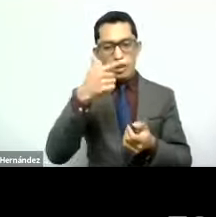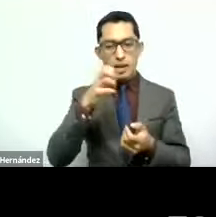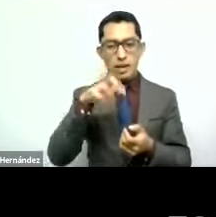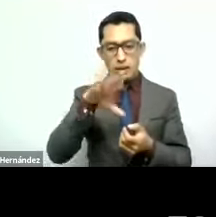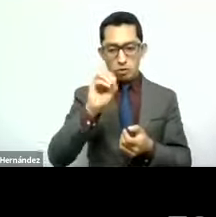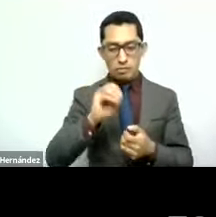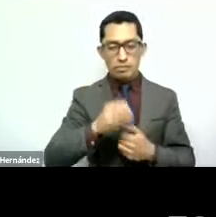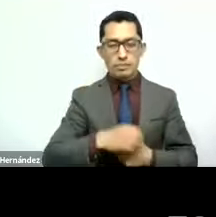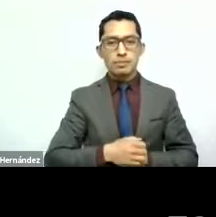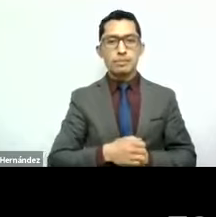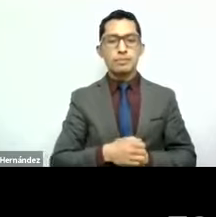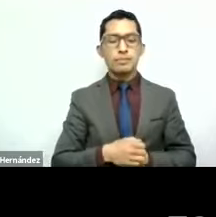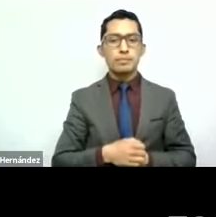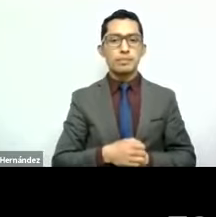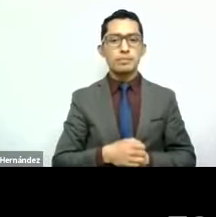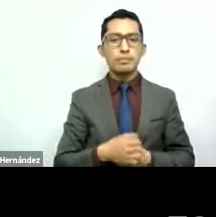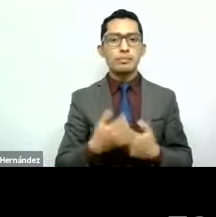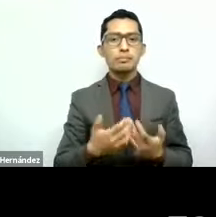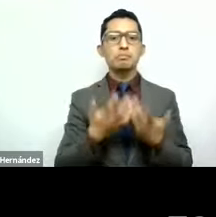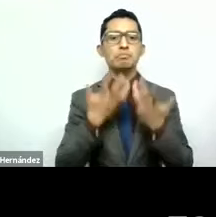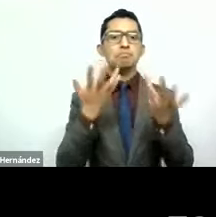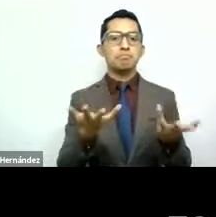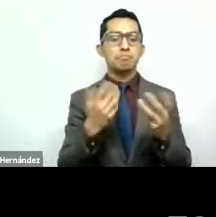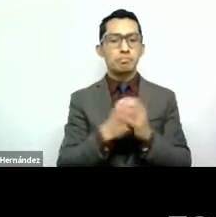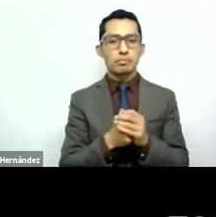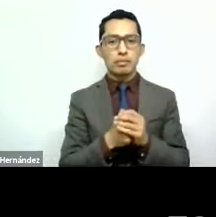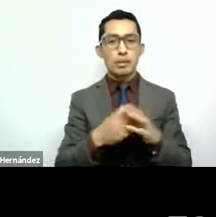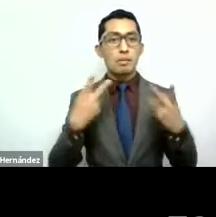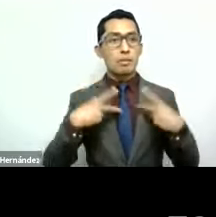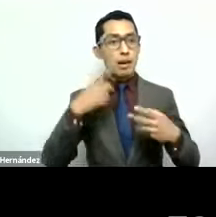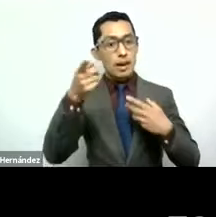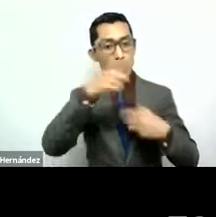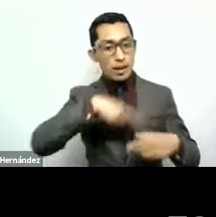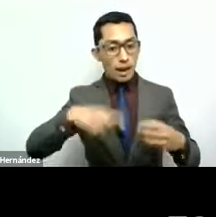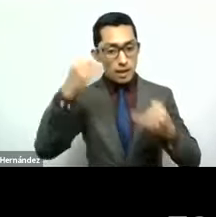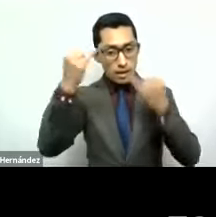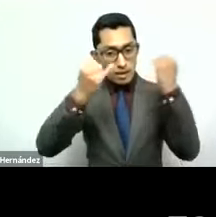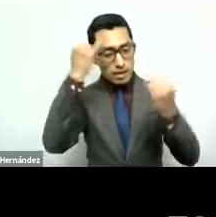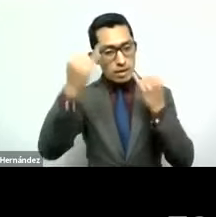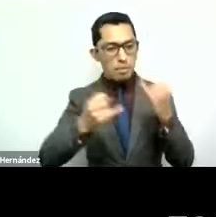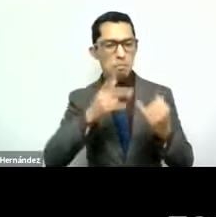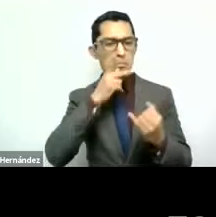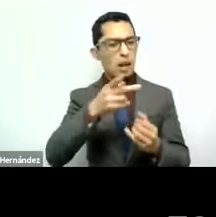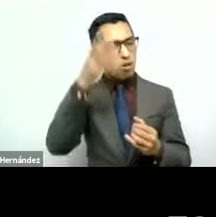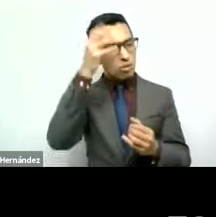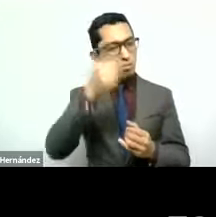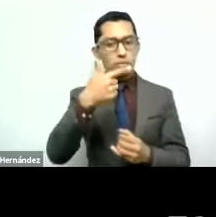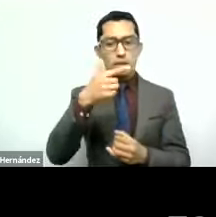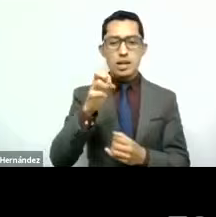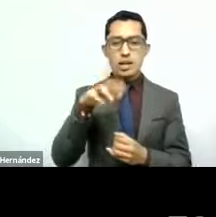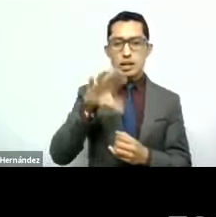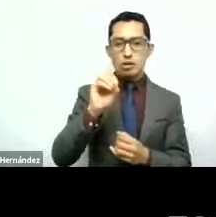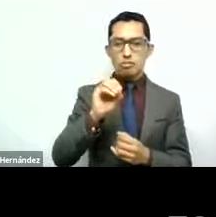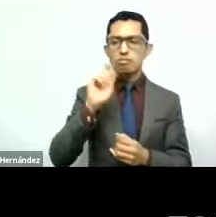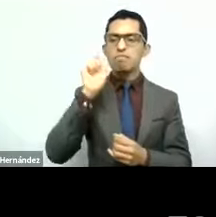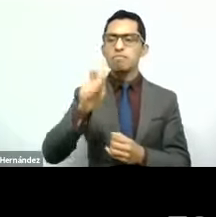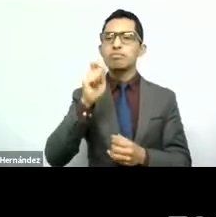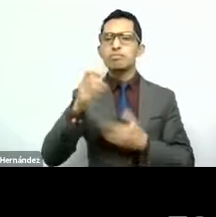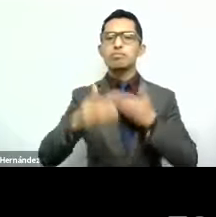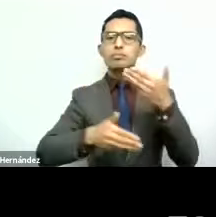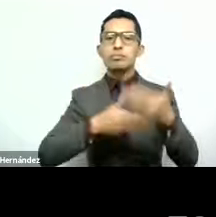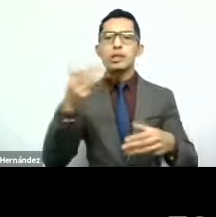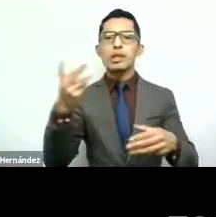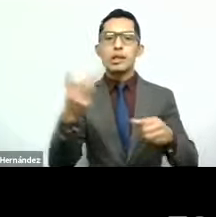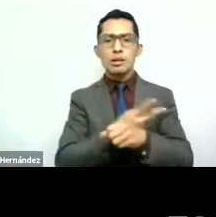dado, a qué nos ha llevado esta construcción social del género? A que si se fijan, bueno, pues tengamos separados